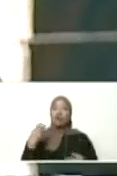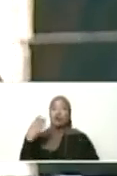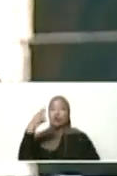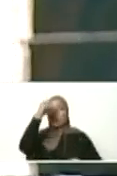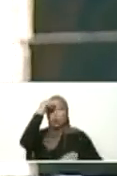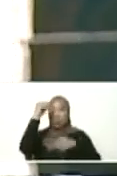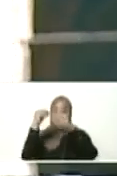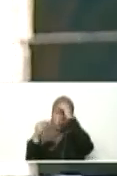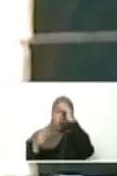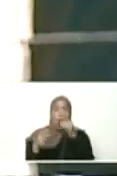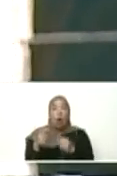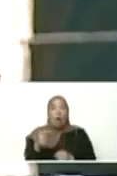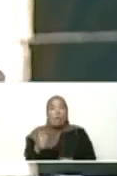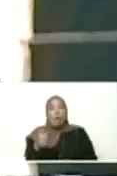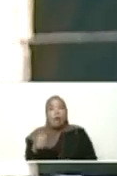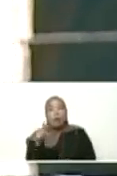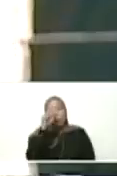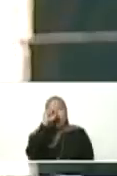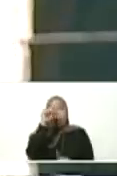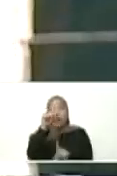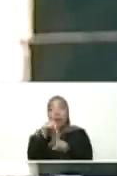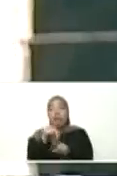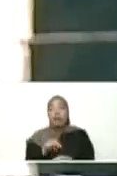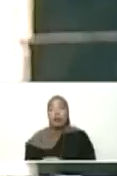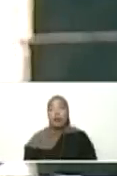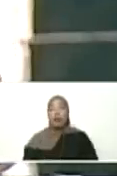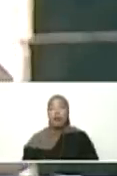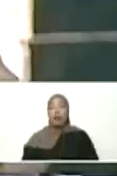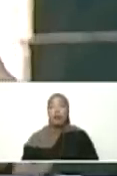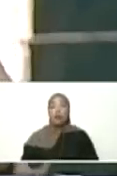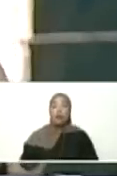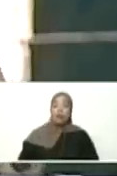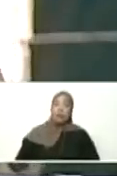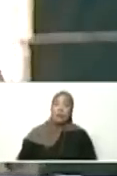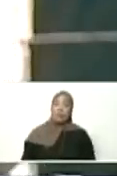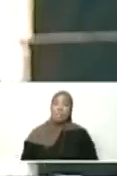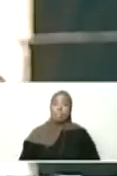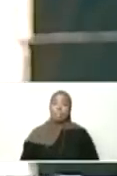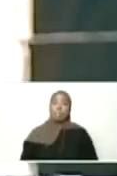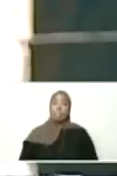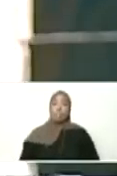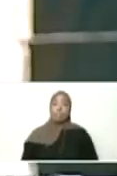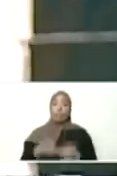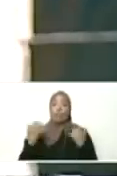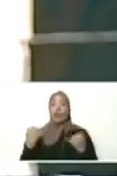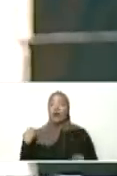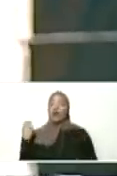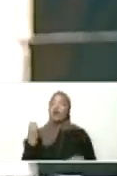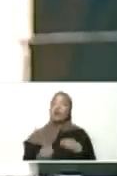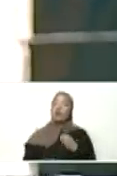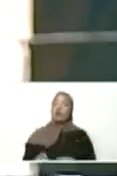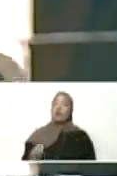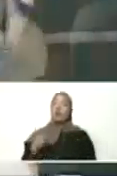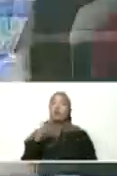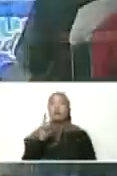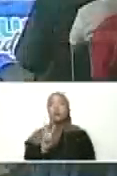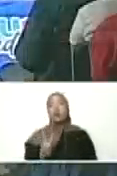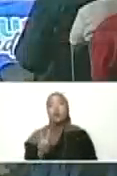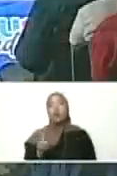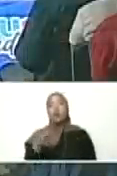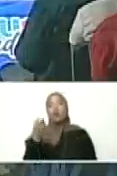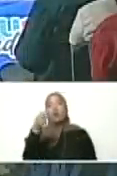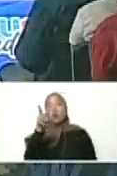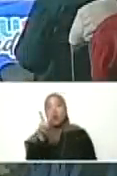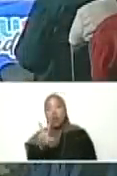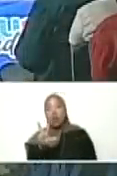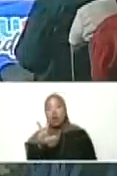con poco, pero cuando uno dice poco en relación a lo que antes se movía. Ahora hacemos 2-3 veces más que